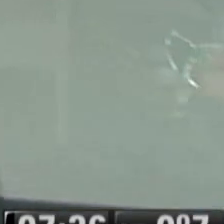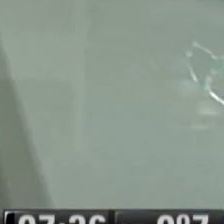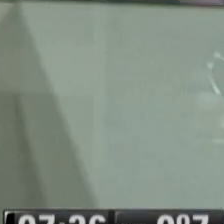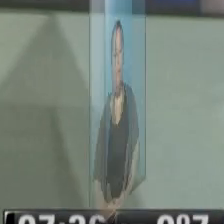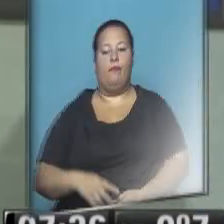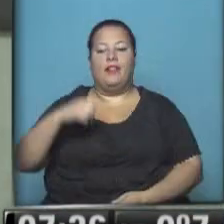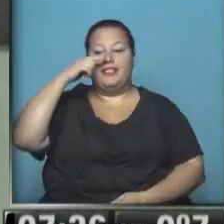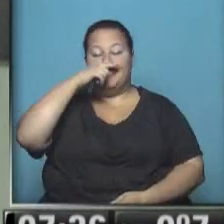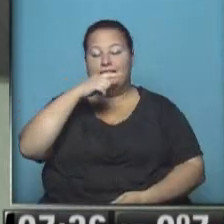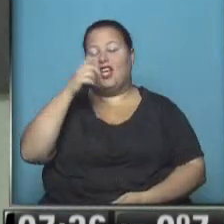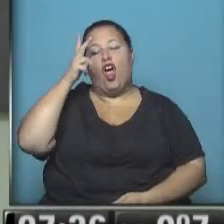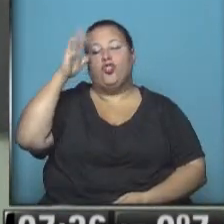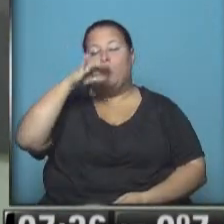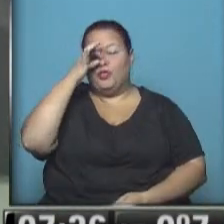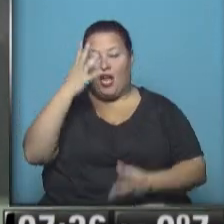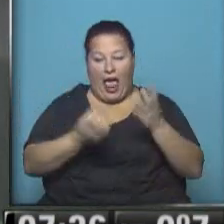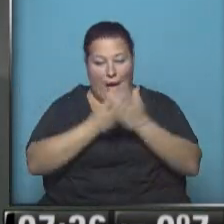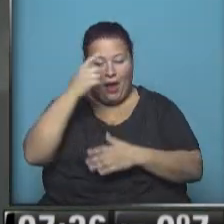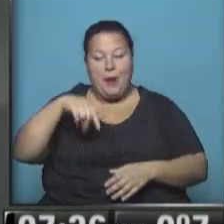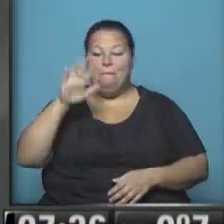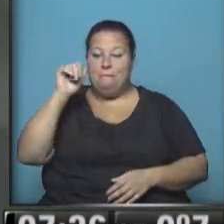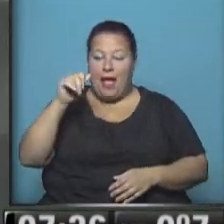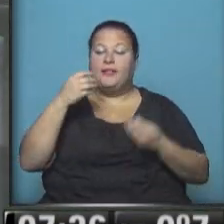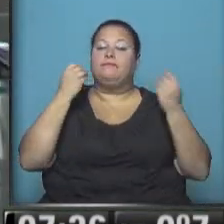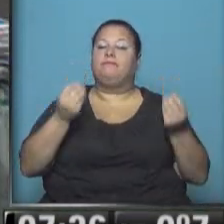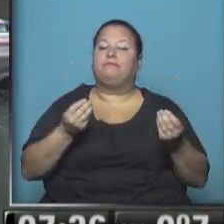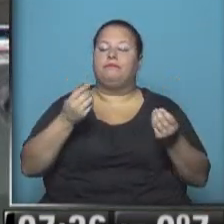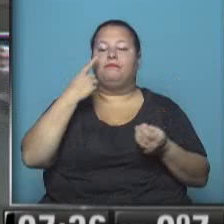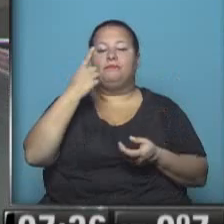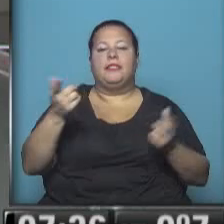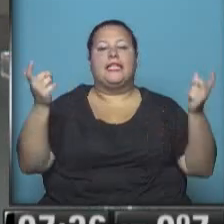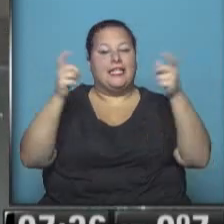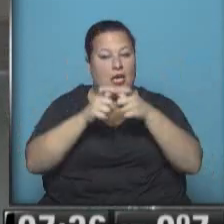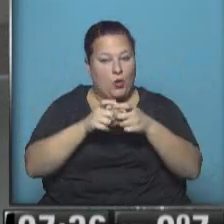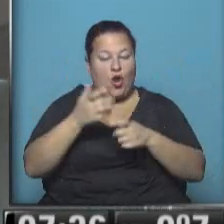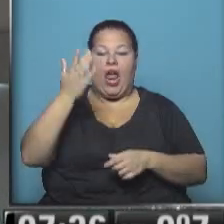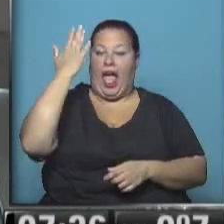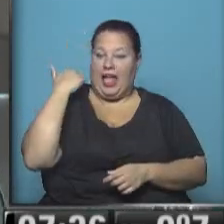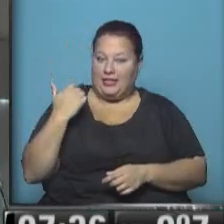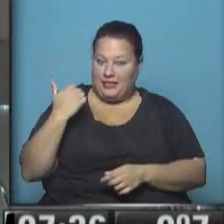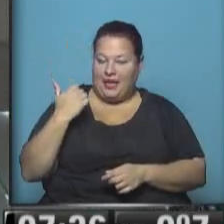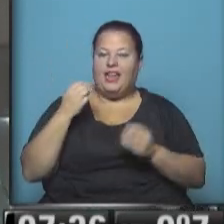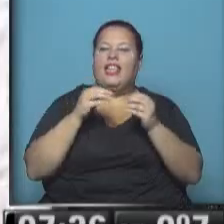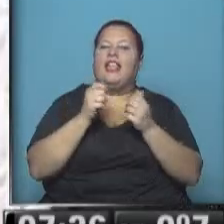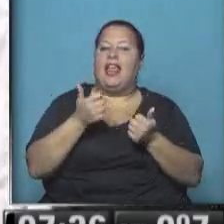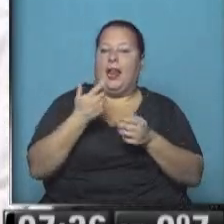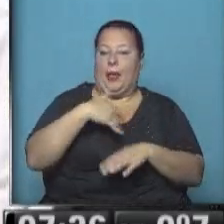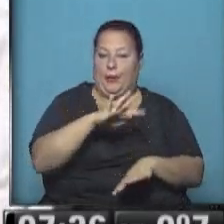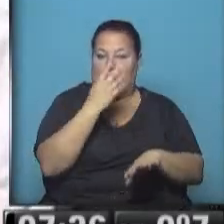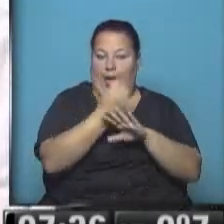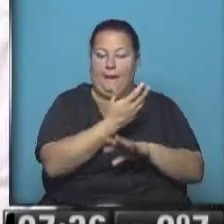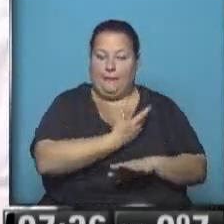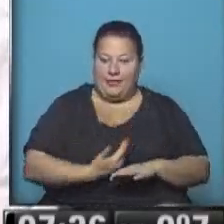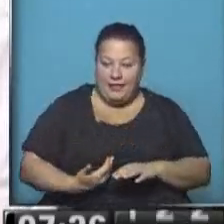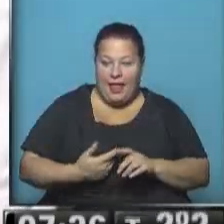a las 7:36 de la mañana de este martes nos vamos ahora a ver una reunión que se dio el día de ayer entre el precandidato